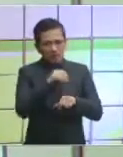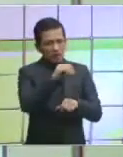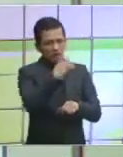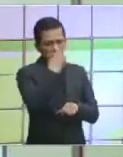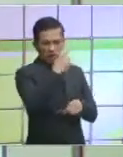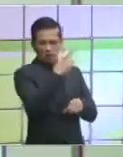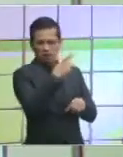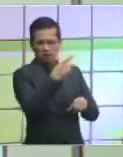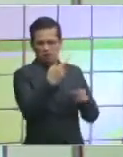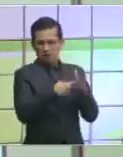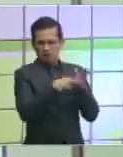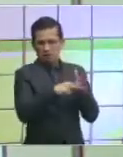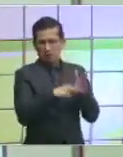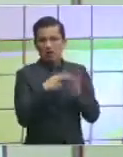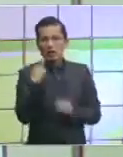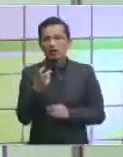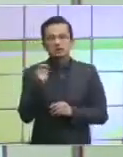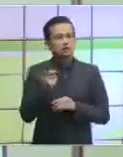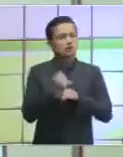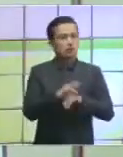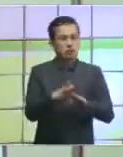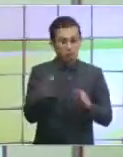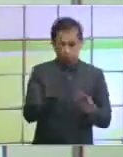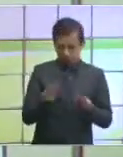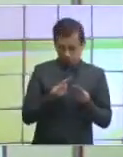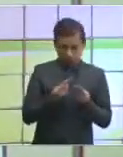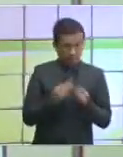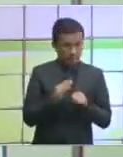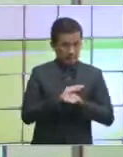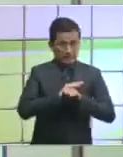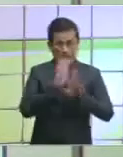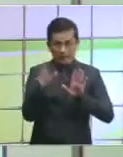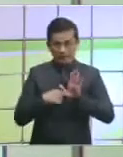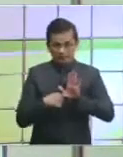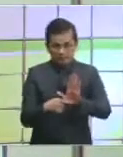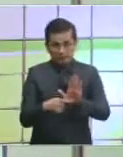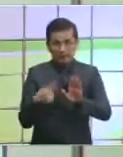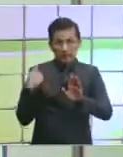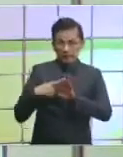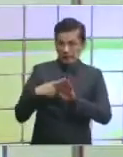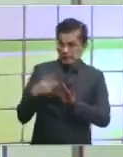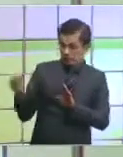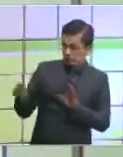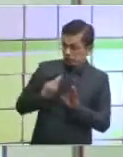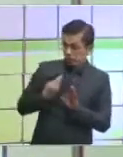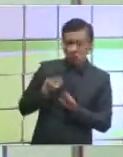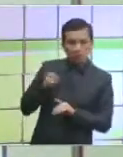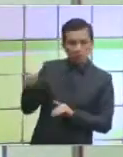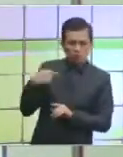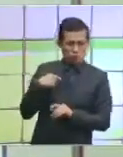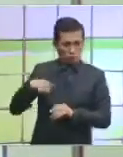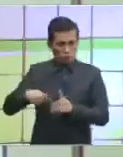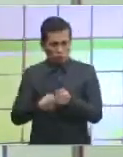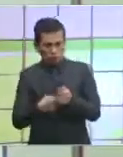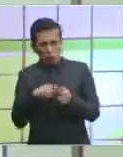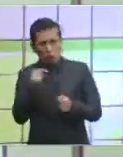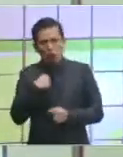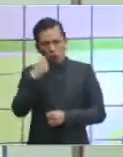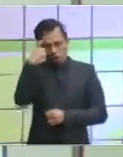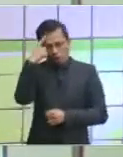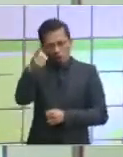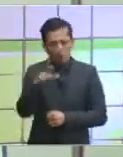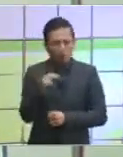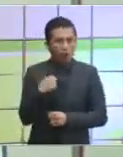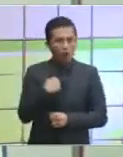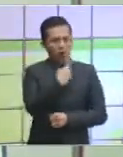y aquí está la información esto es transparente yo no le estoy ocultando las fuentes de mi decisión ni le estoy diciendo que a mí se me ocurrió que tengo un pri no